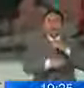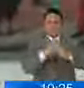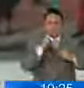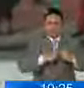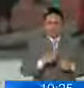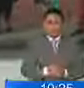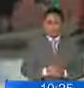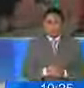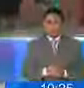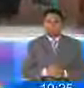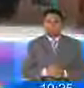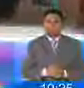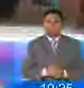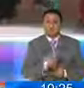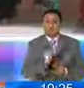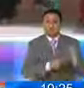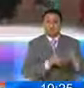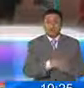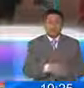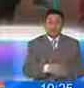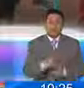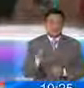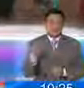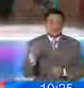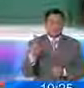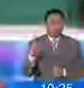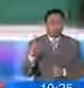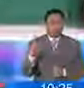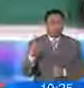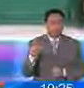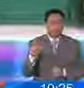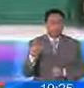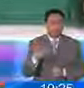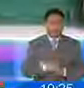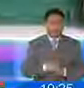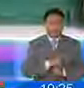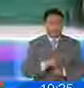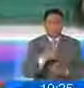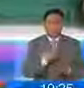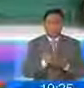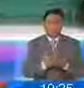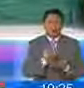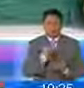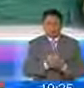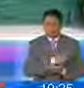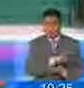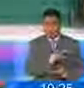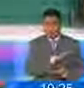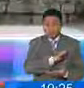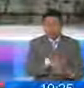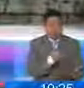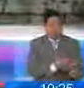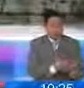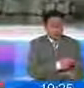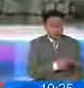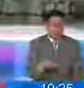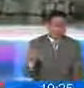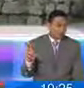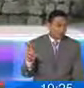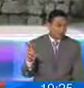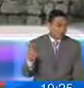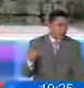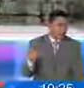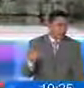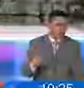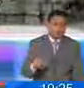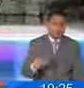Ante la negativa de los moradores de San José de El Condado a la propuesta económica que plantea el municipio de Quito en lo que respecta al pago